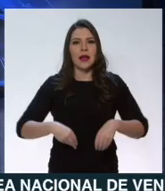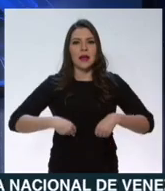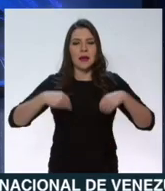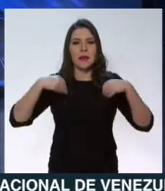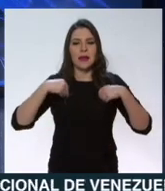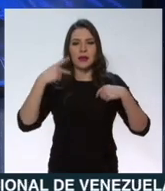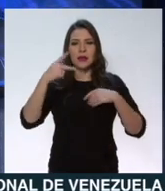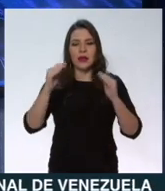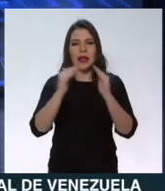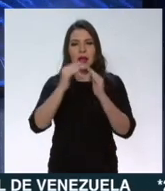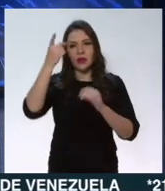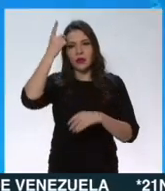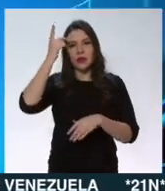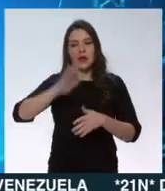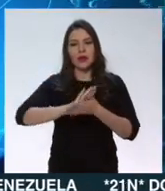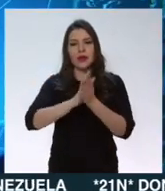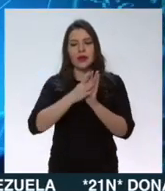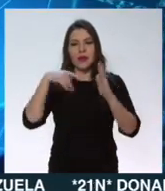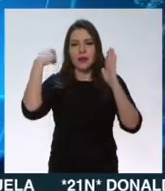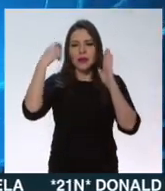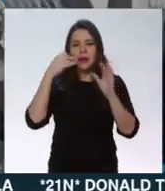escenas emblemáticas. Vamos a verlo.